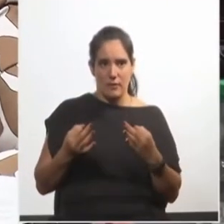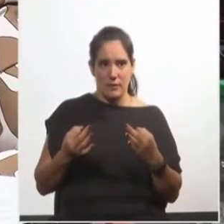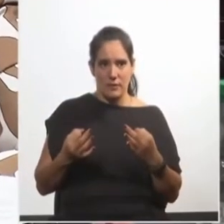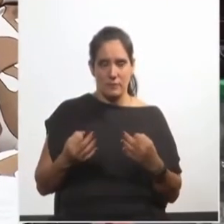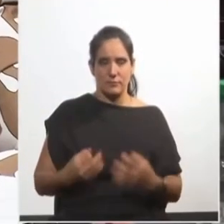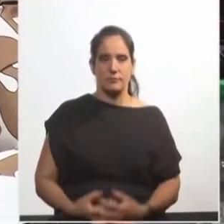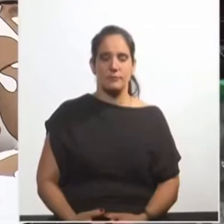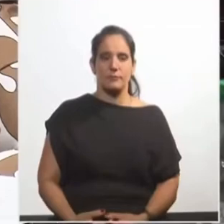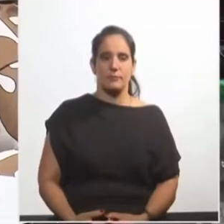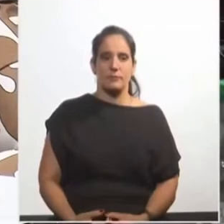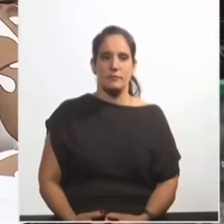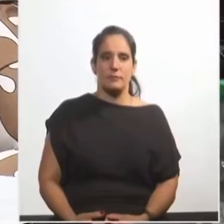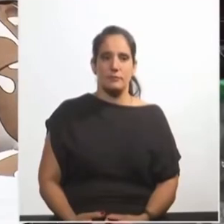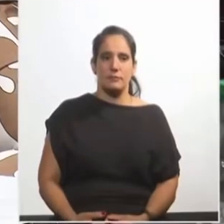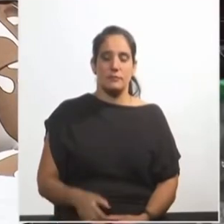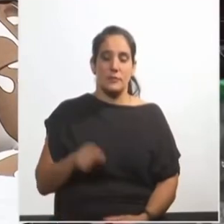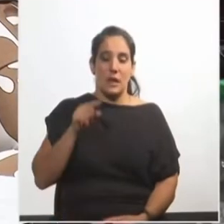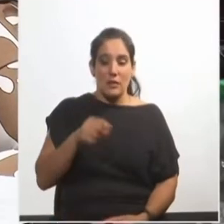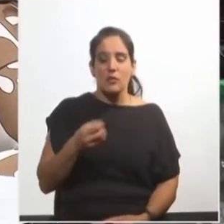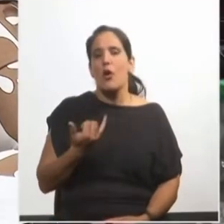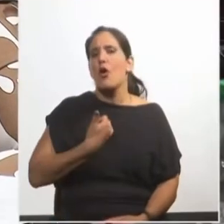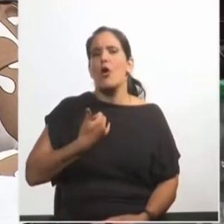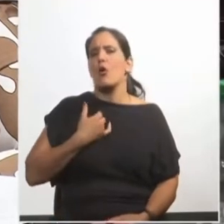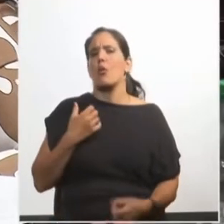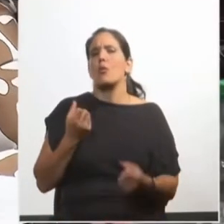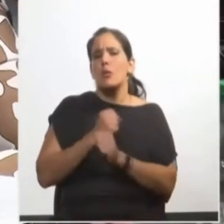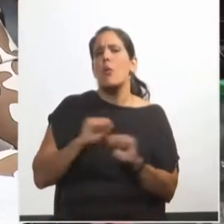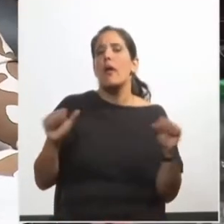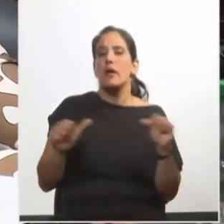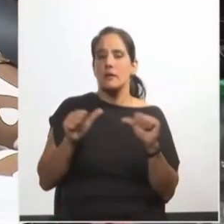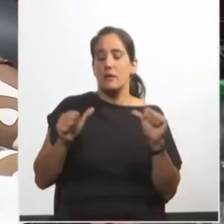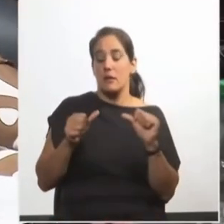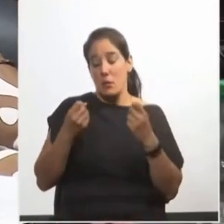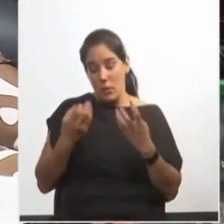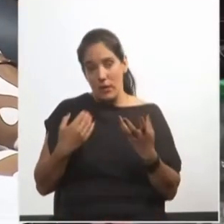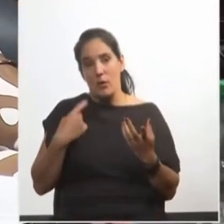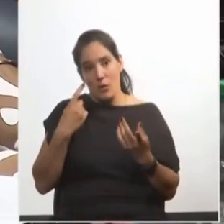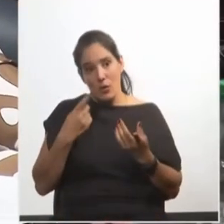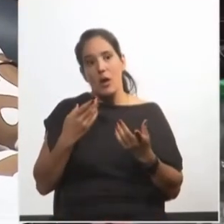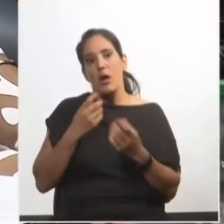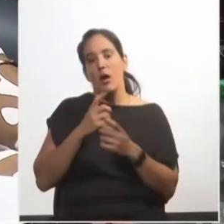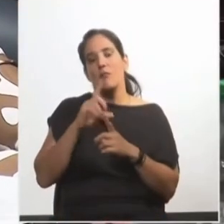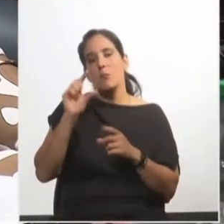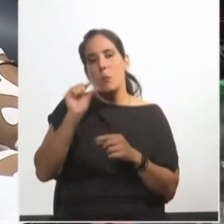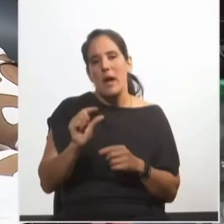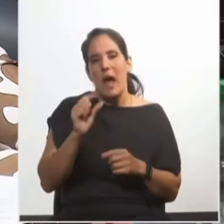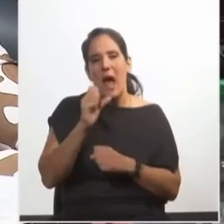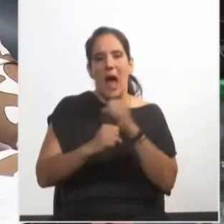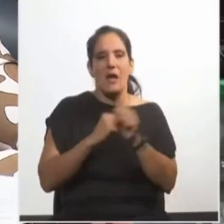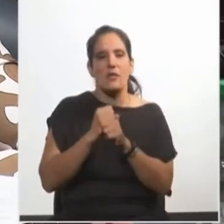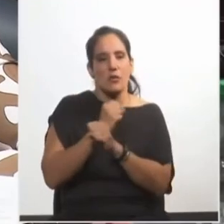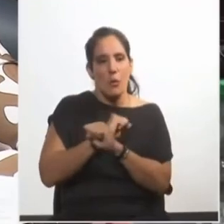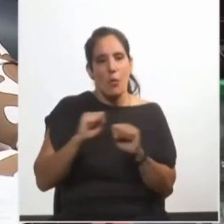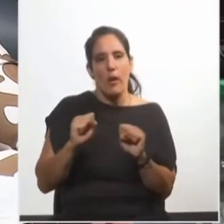del sistema. Esto se lograría, entre otras cosas, bajando la edad de acceso a estas prestaciones